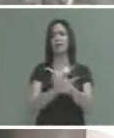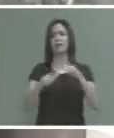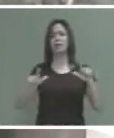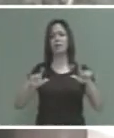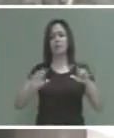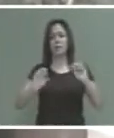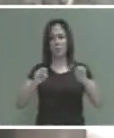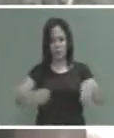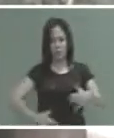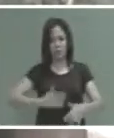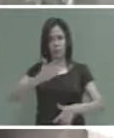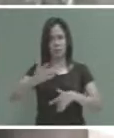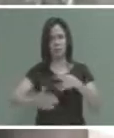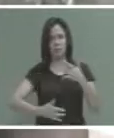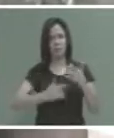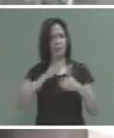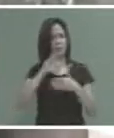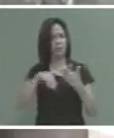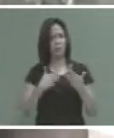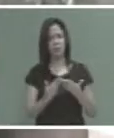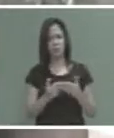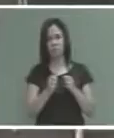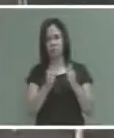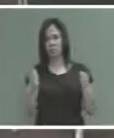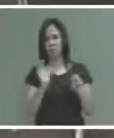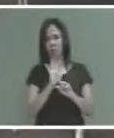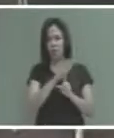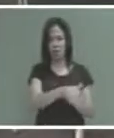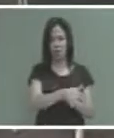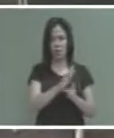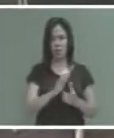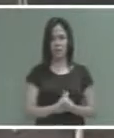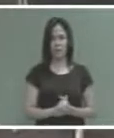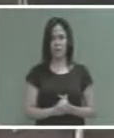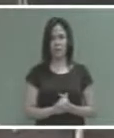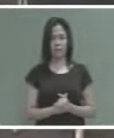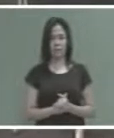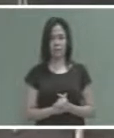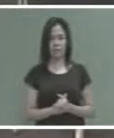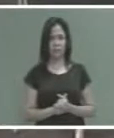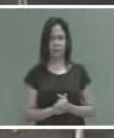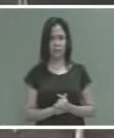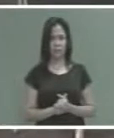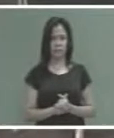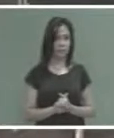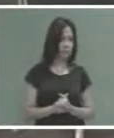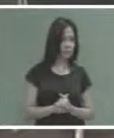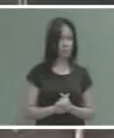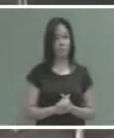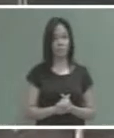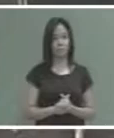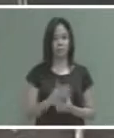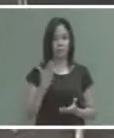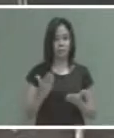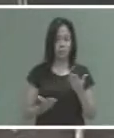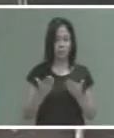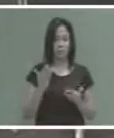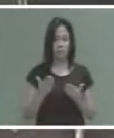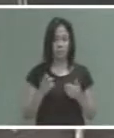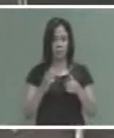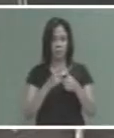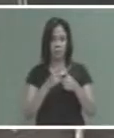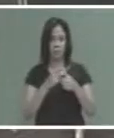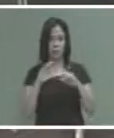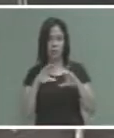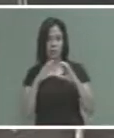cosas sin opresiones. A lo mejor el primero en la clase también era un caso de opresión. También,